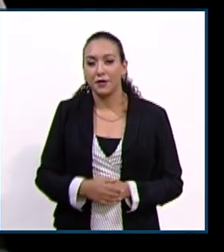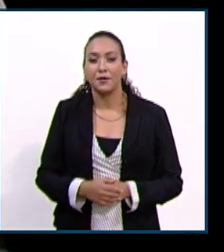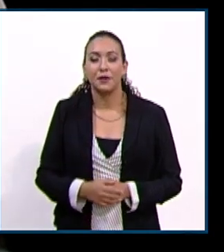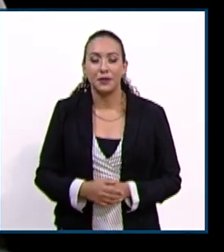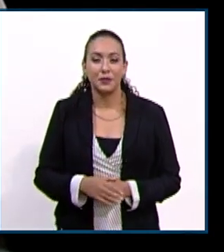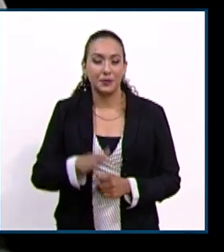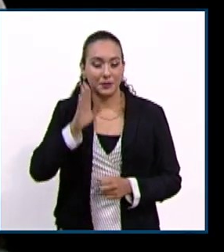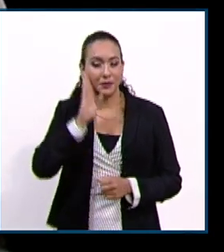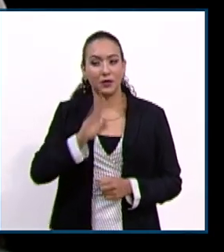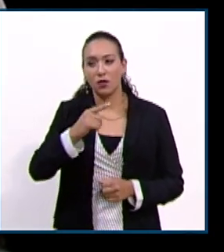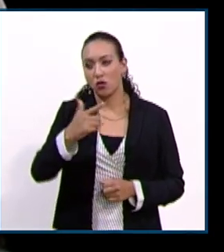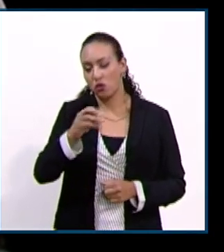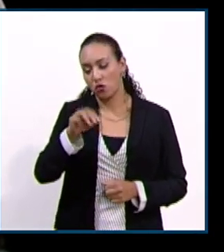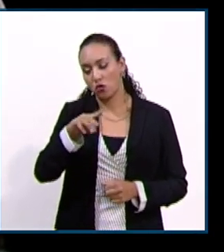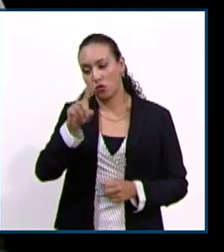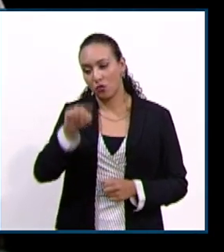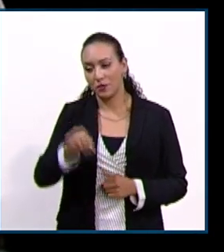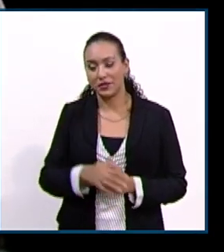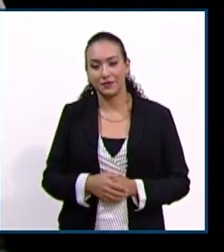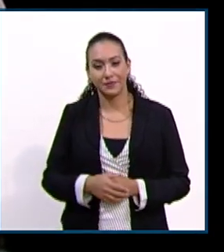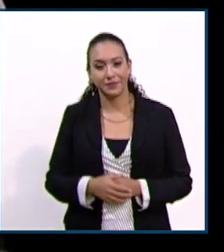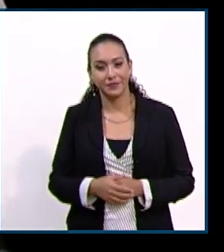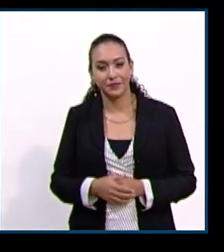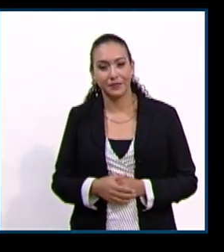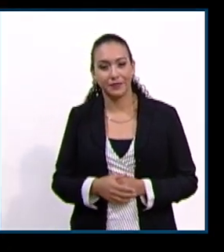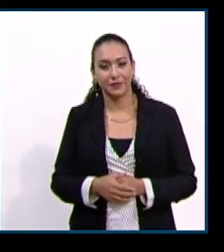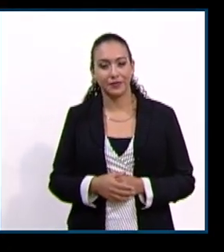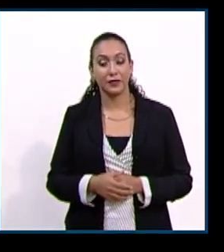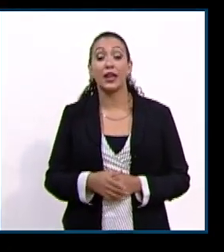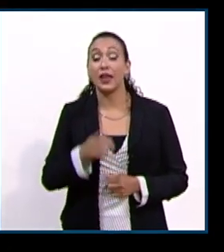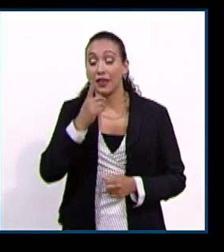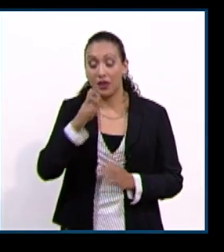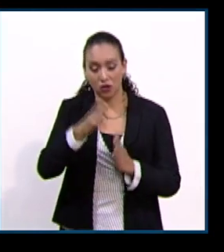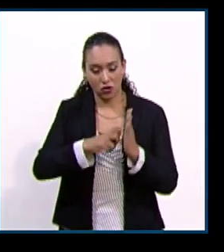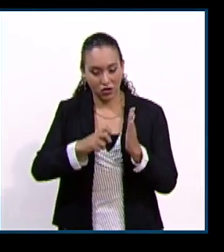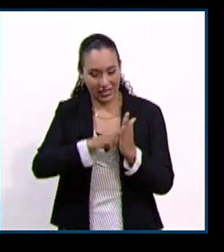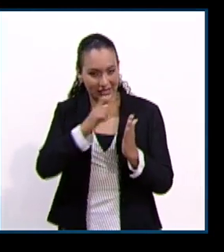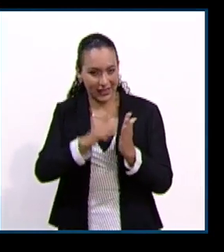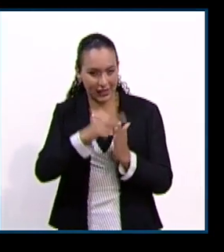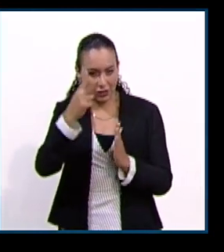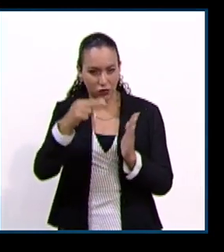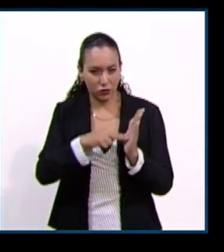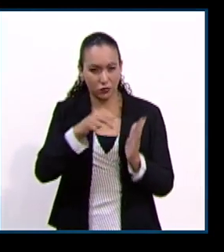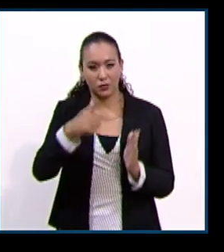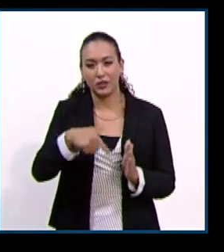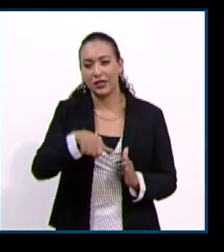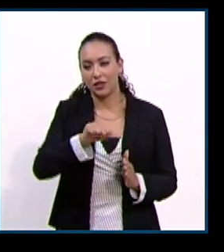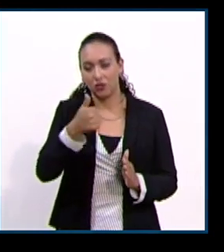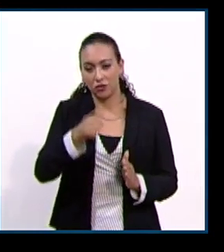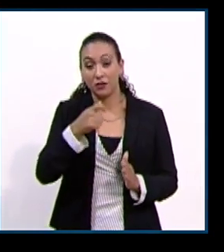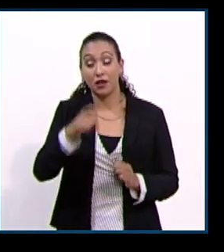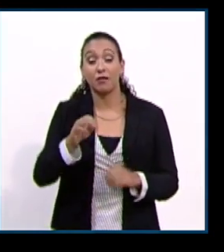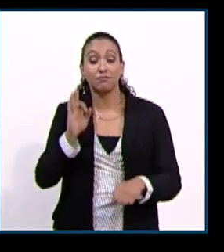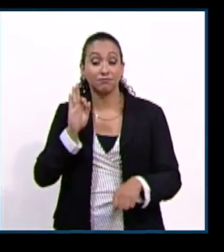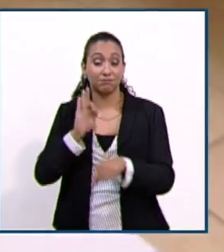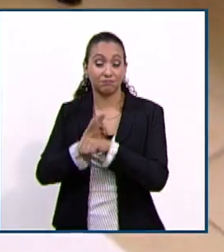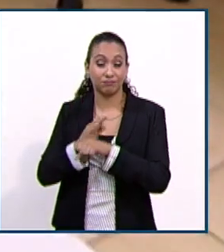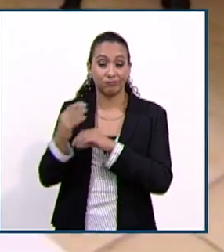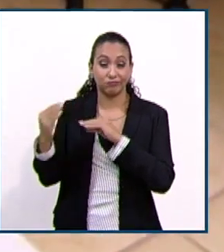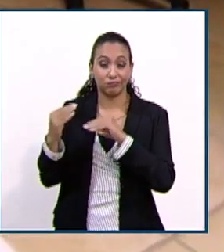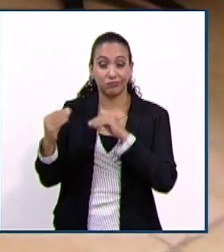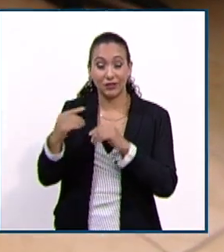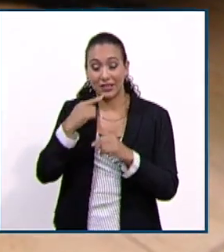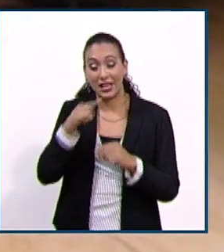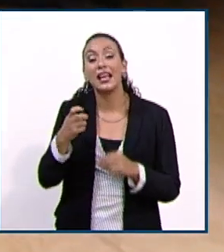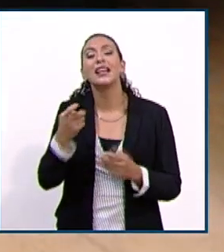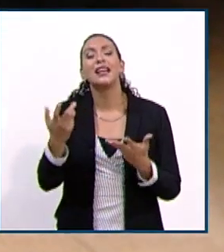Fierro. Ante estudiantes de Derecho, indicó que tras la reforma de 2011, el amparo se transforma para proteger no solo los derechos